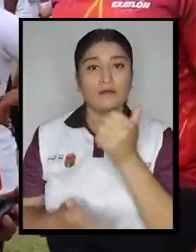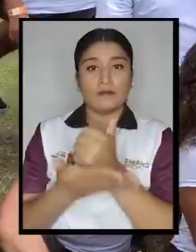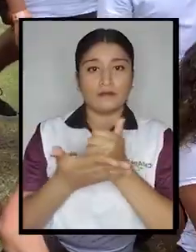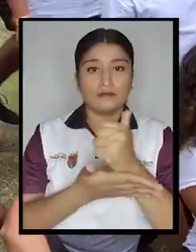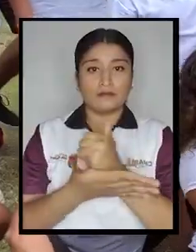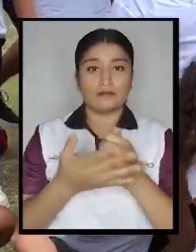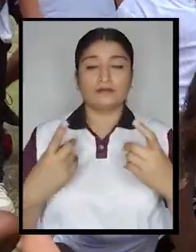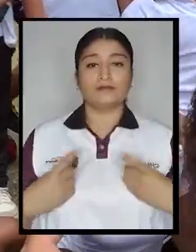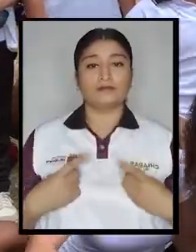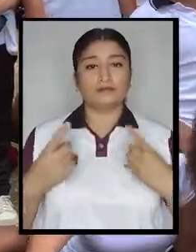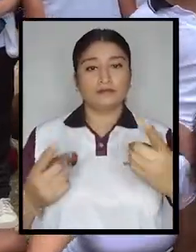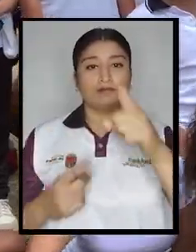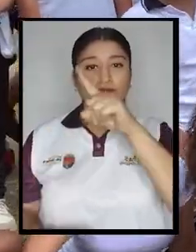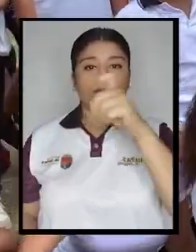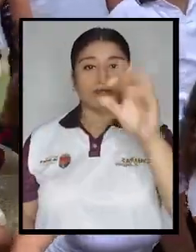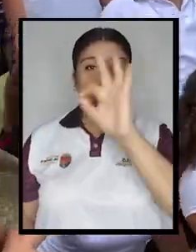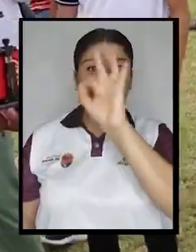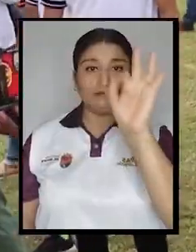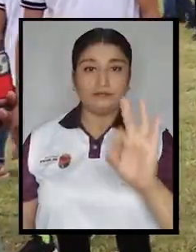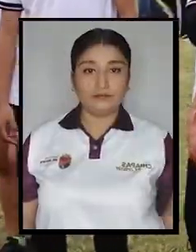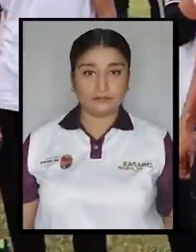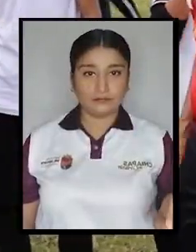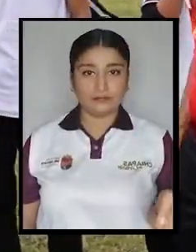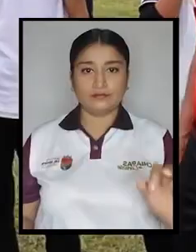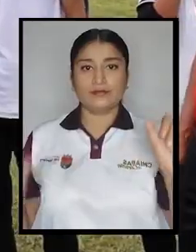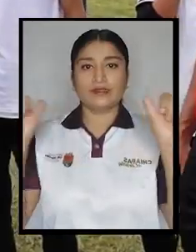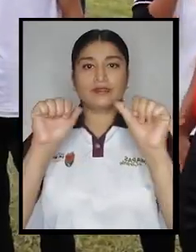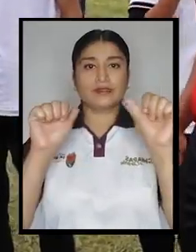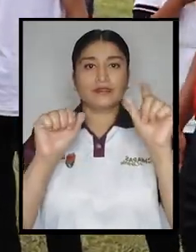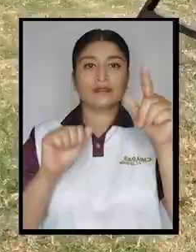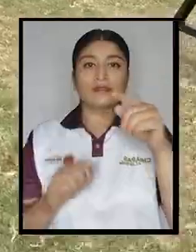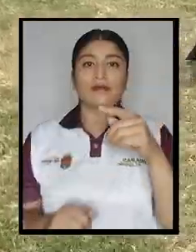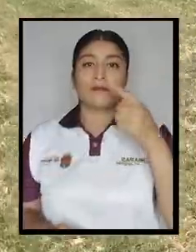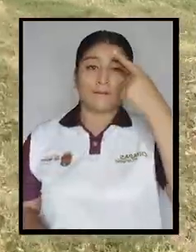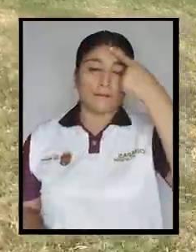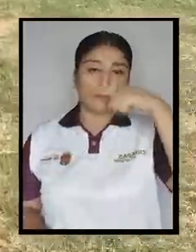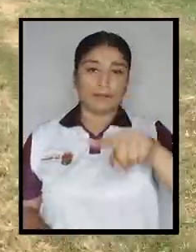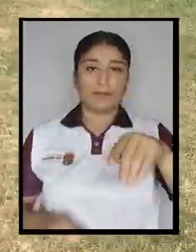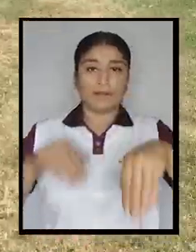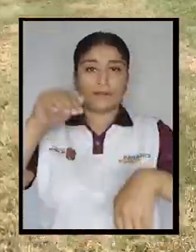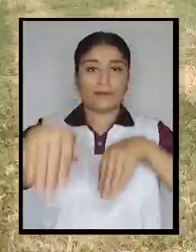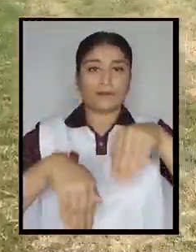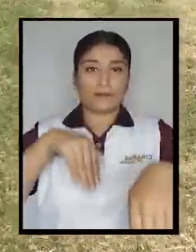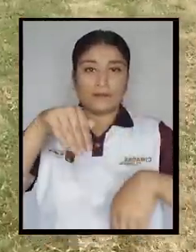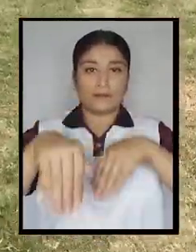Les vamos a dar beca del 100% aquí en la alberca para que tomen clases de natación.